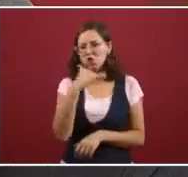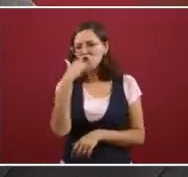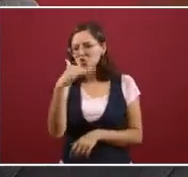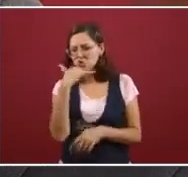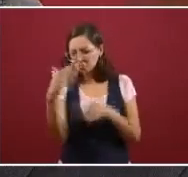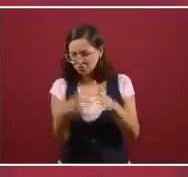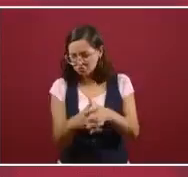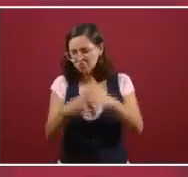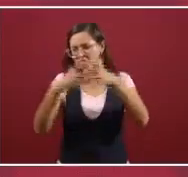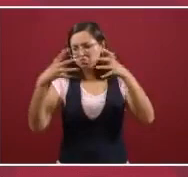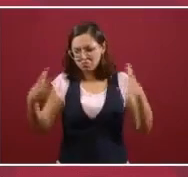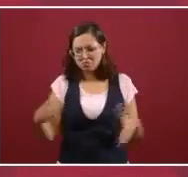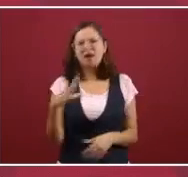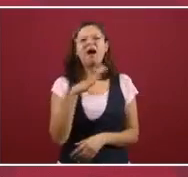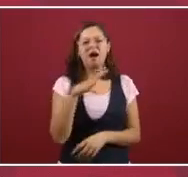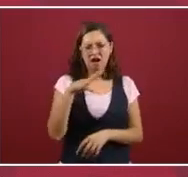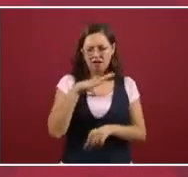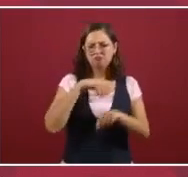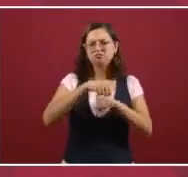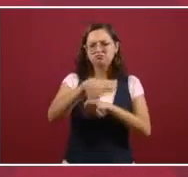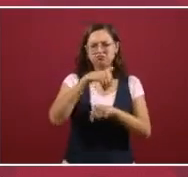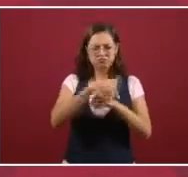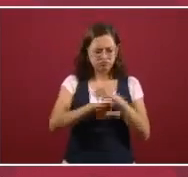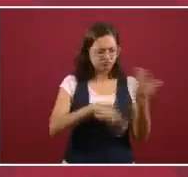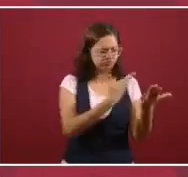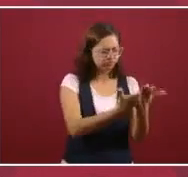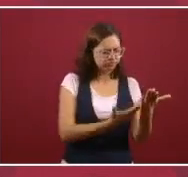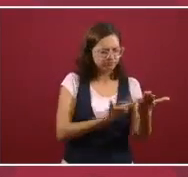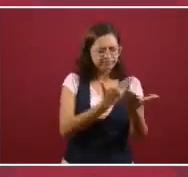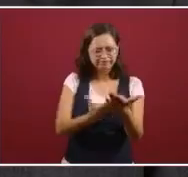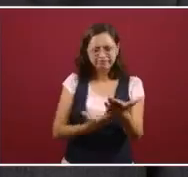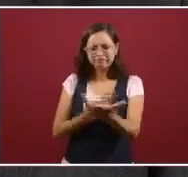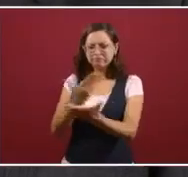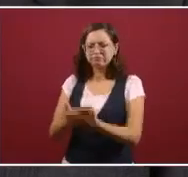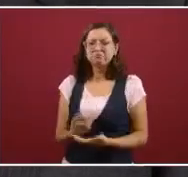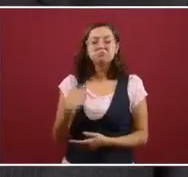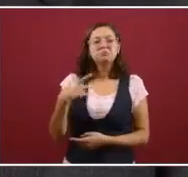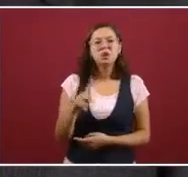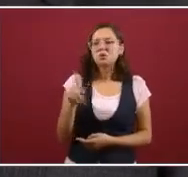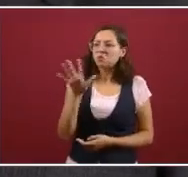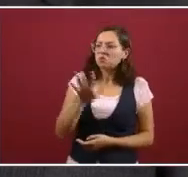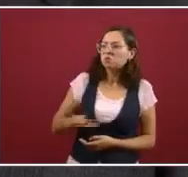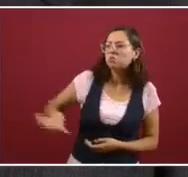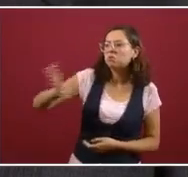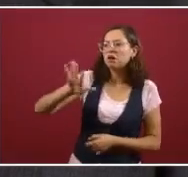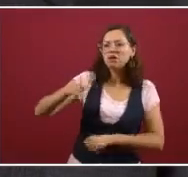cómo se produjo la desintegración de las familias,